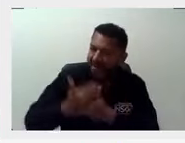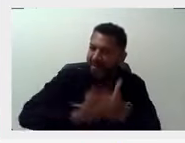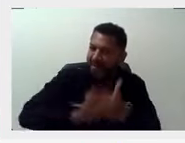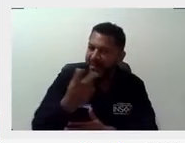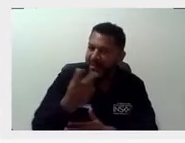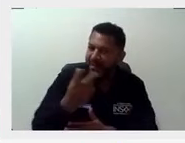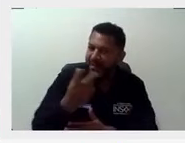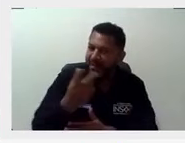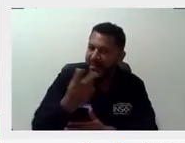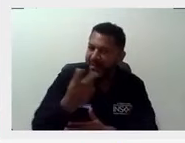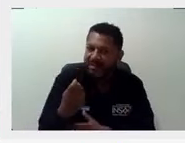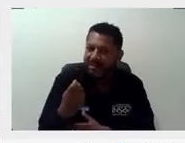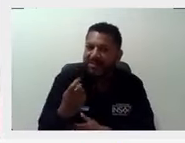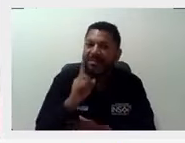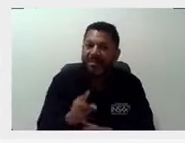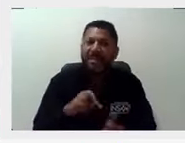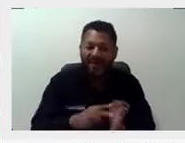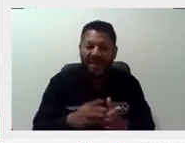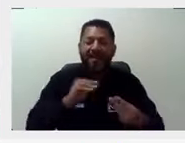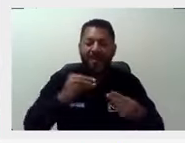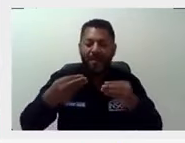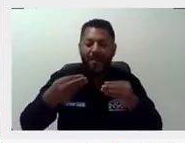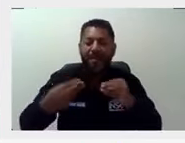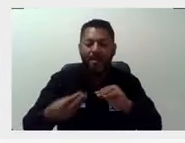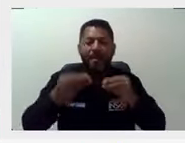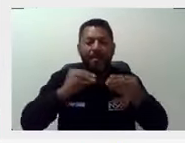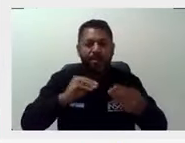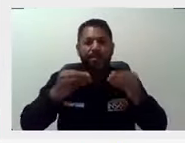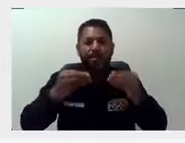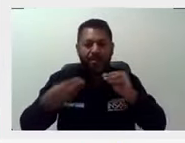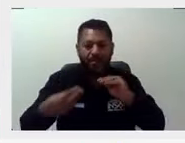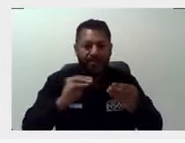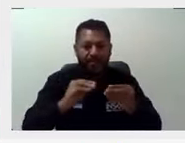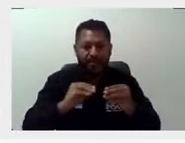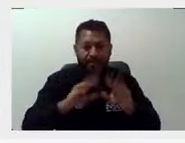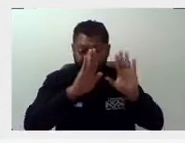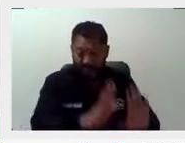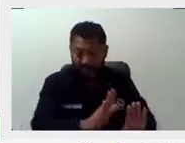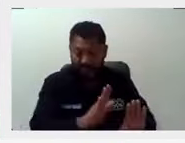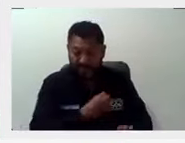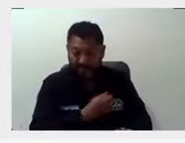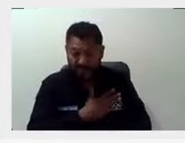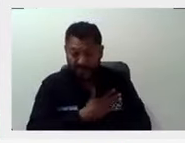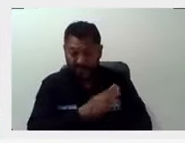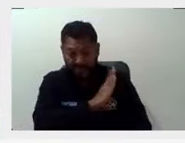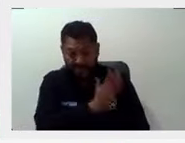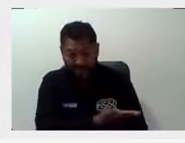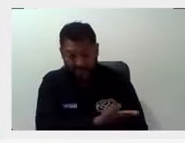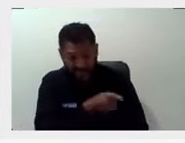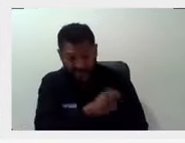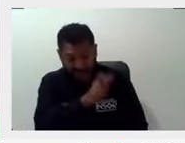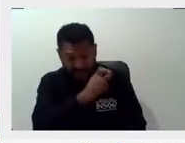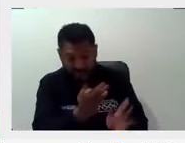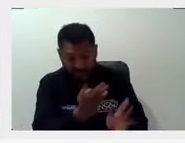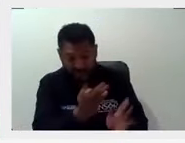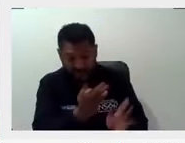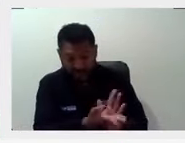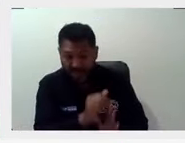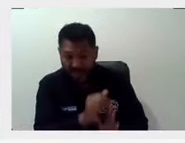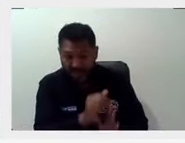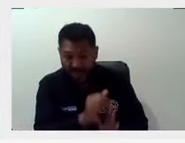estar flexibilizando de acuerdo con las mejores posibilidades y fortalezas que tenga el estudiante. Y yo creo